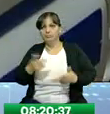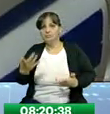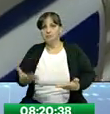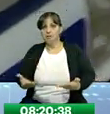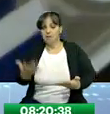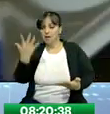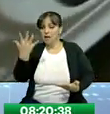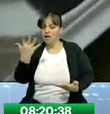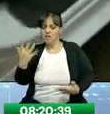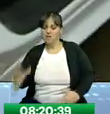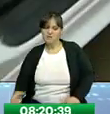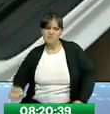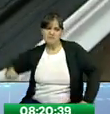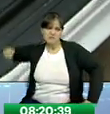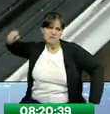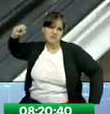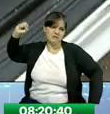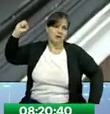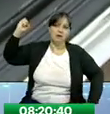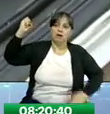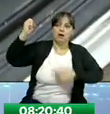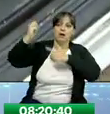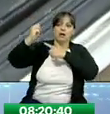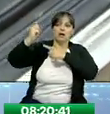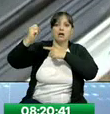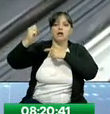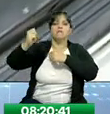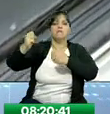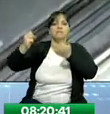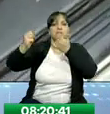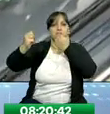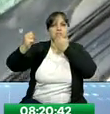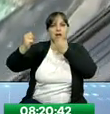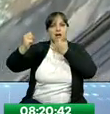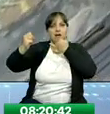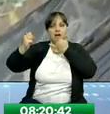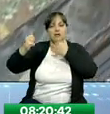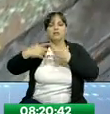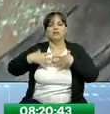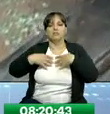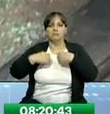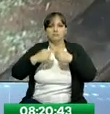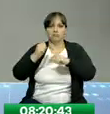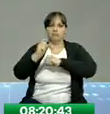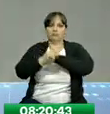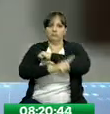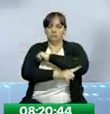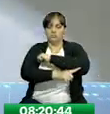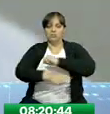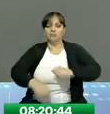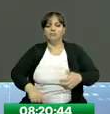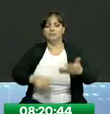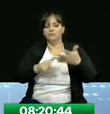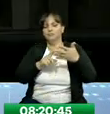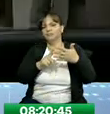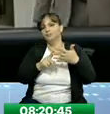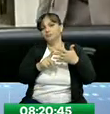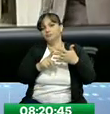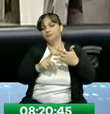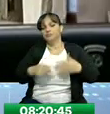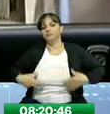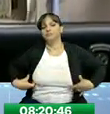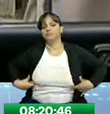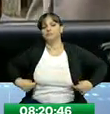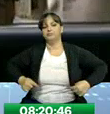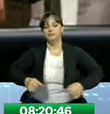qué pasó quién ordenó quién permitió la realización de ese evento lo tercero que debe ser